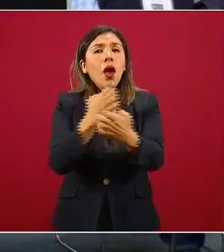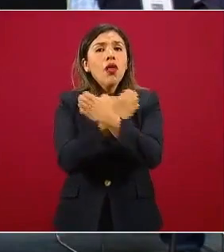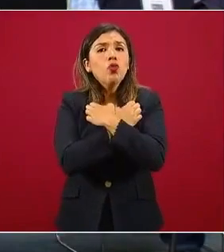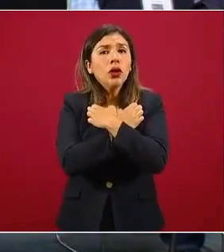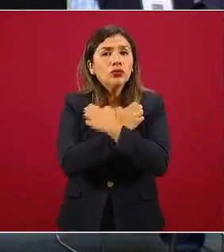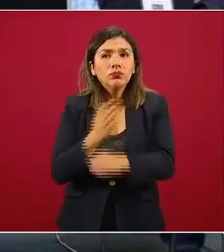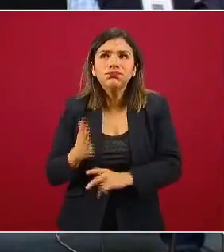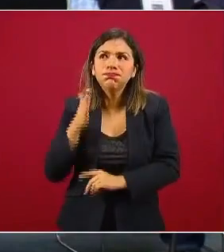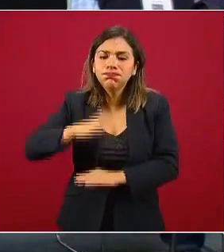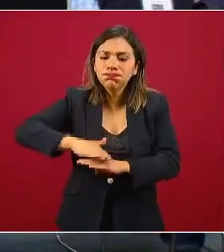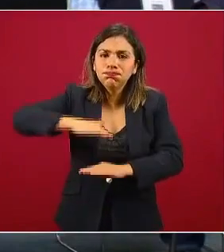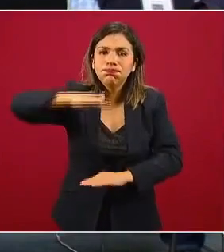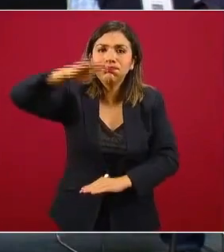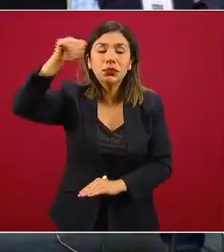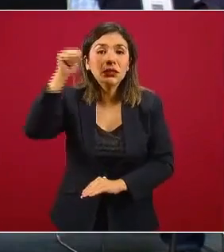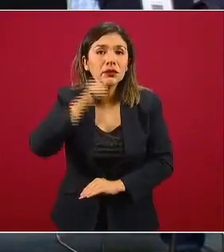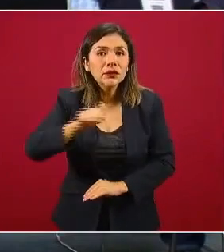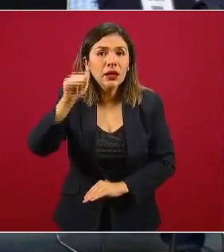educación.